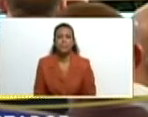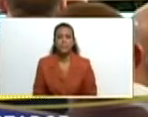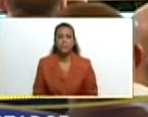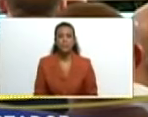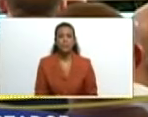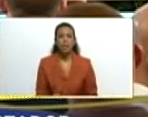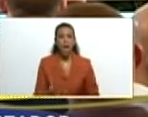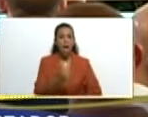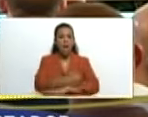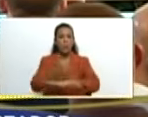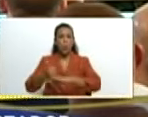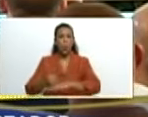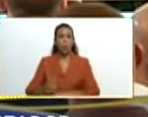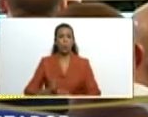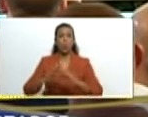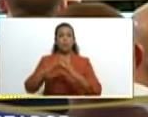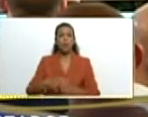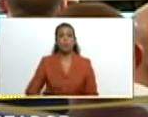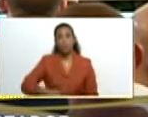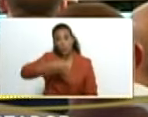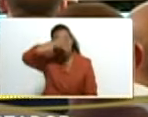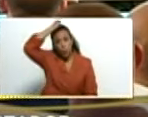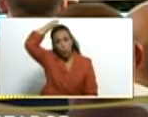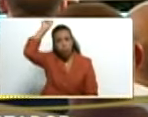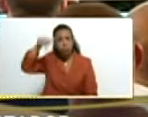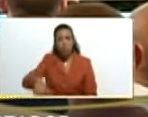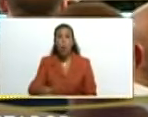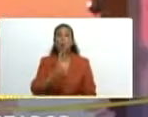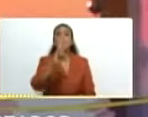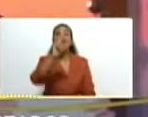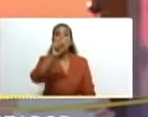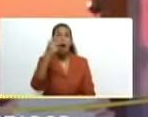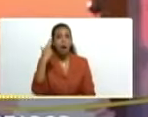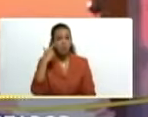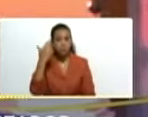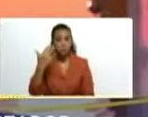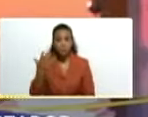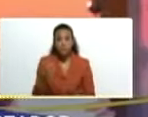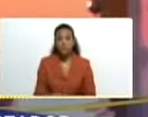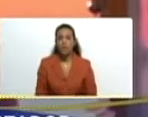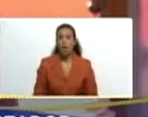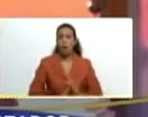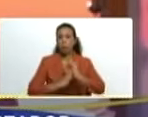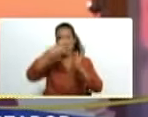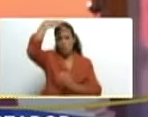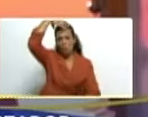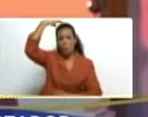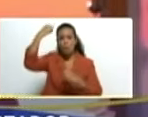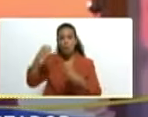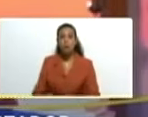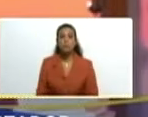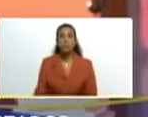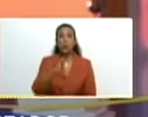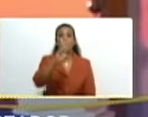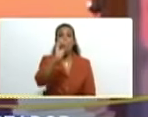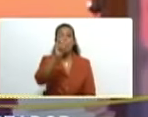a las autoridades del Imperio Romano, escuchen bien, Imperio Romano,